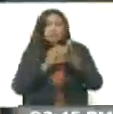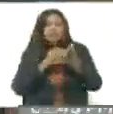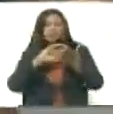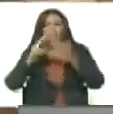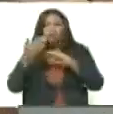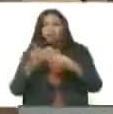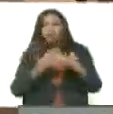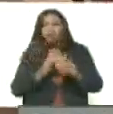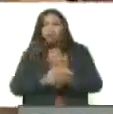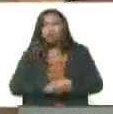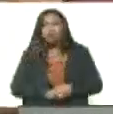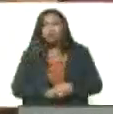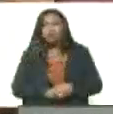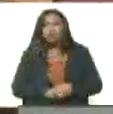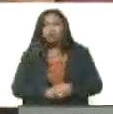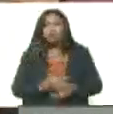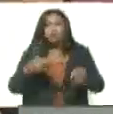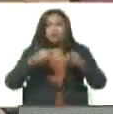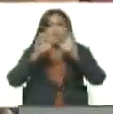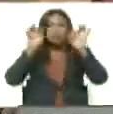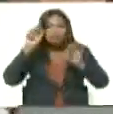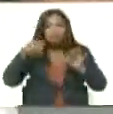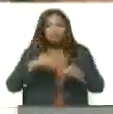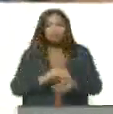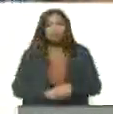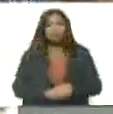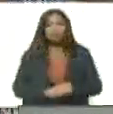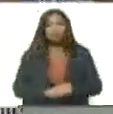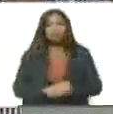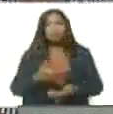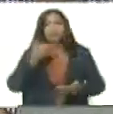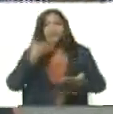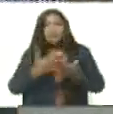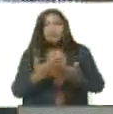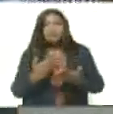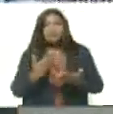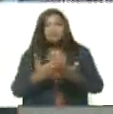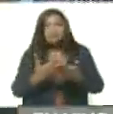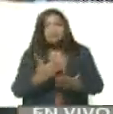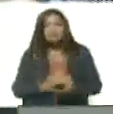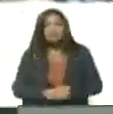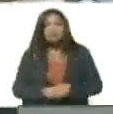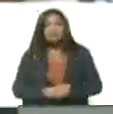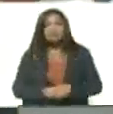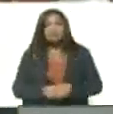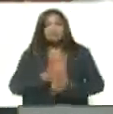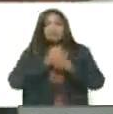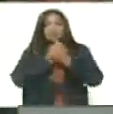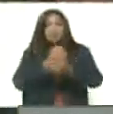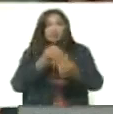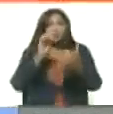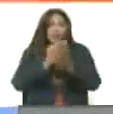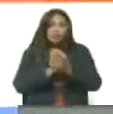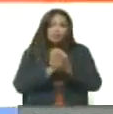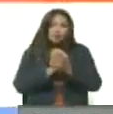tocándole la puerta al millón de familias. Gracias, queridas compañeras y